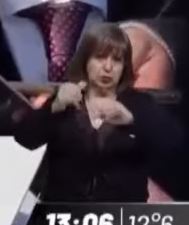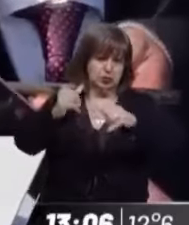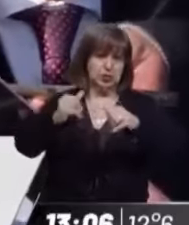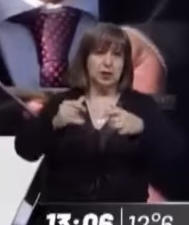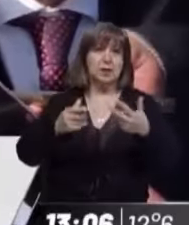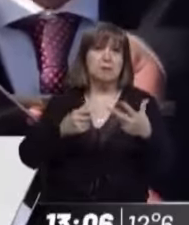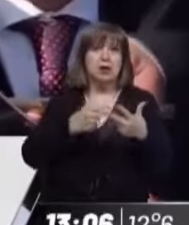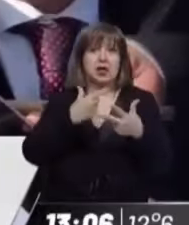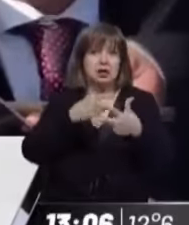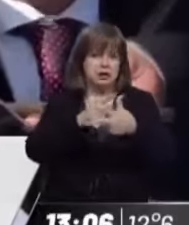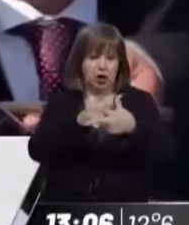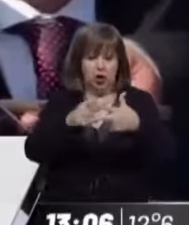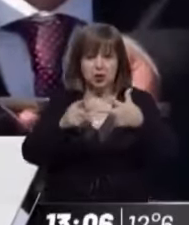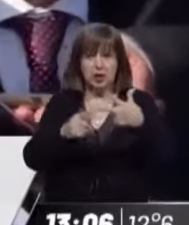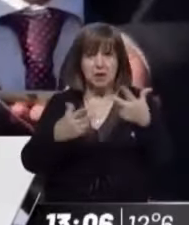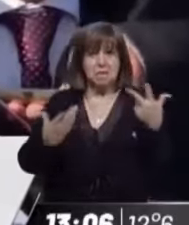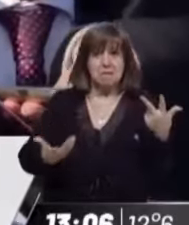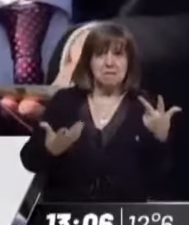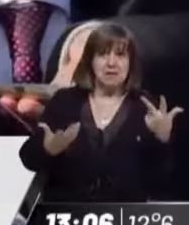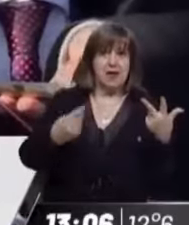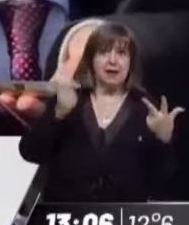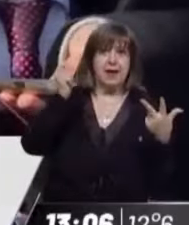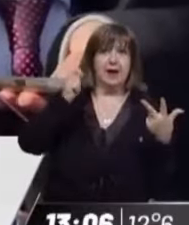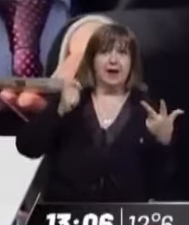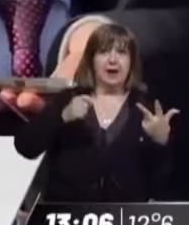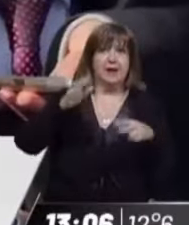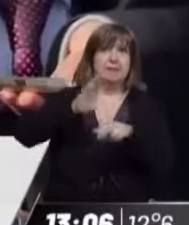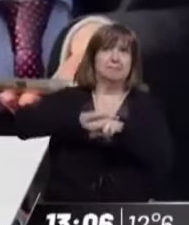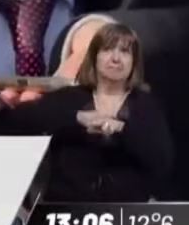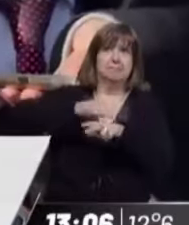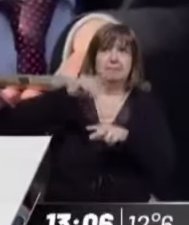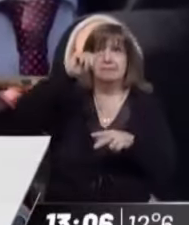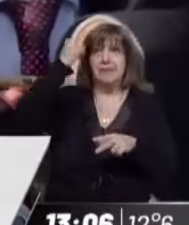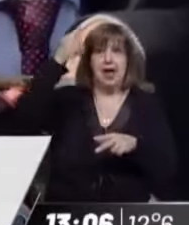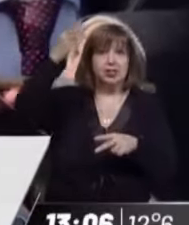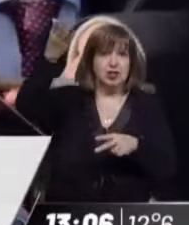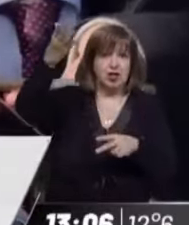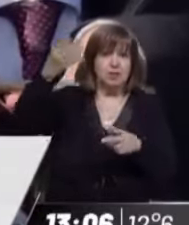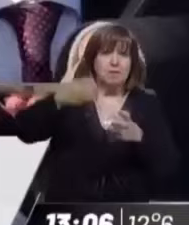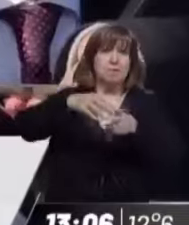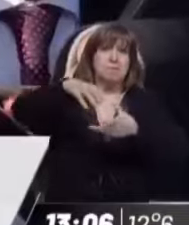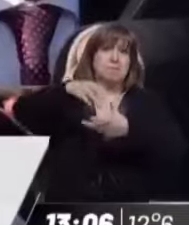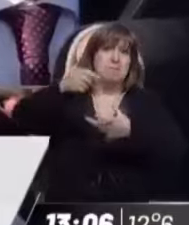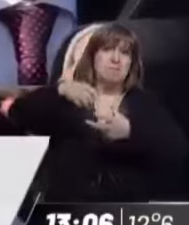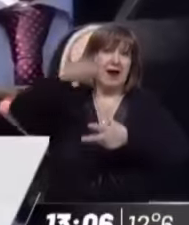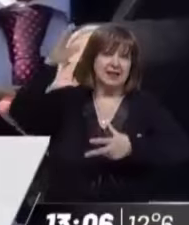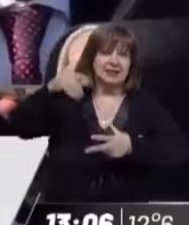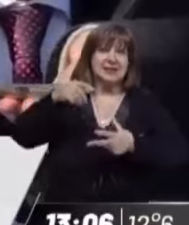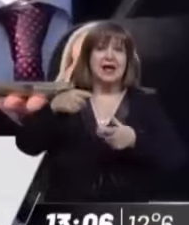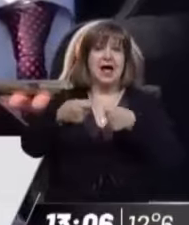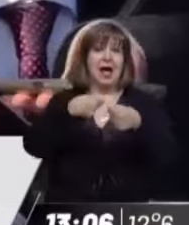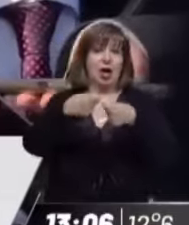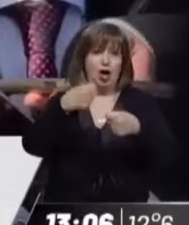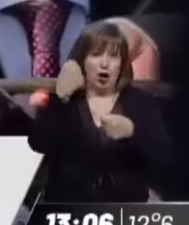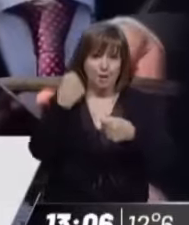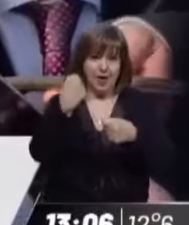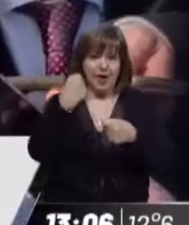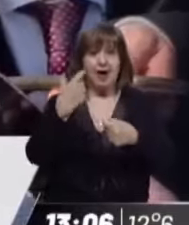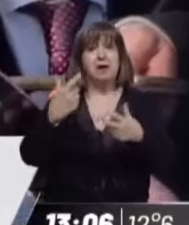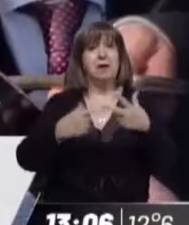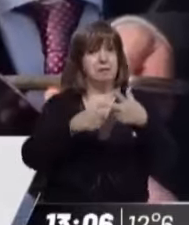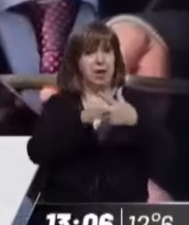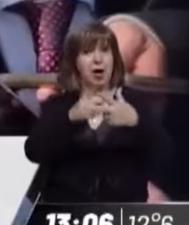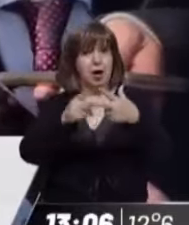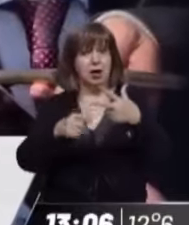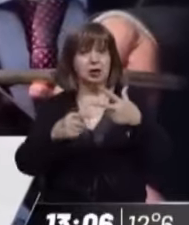Mendoza, ni en San Juan. La macro la maneja el Estado Nacional. No obstante eso, en nuestras competencias, los tres